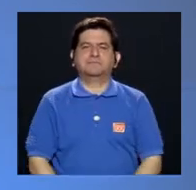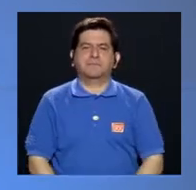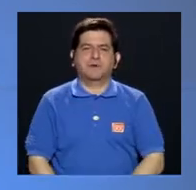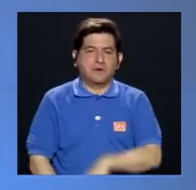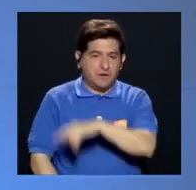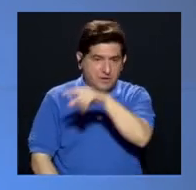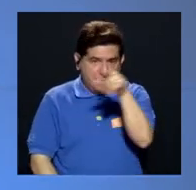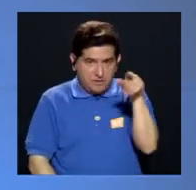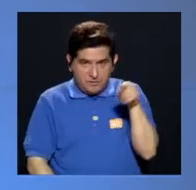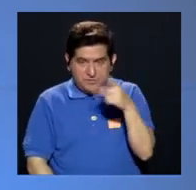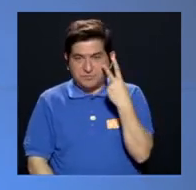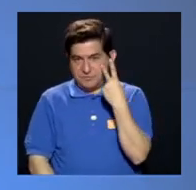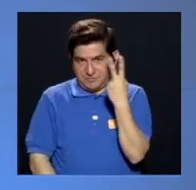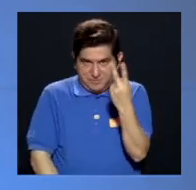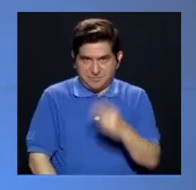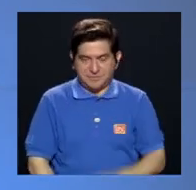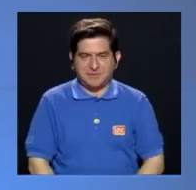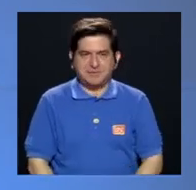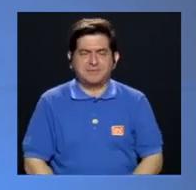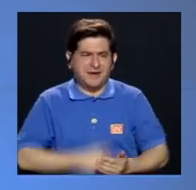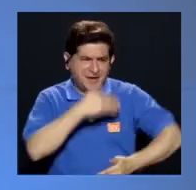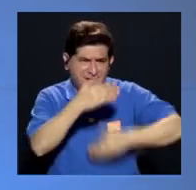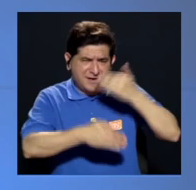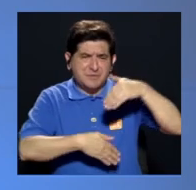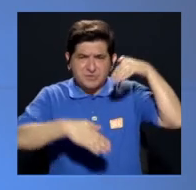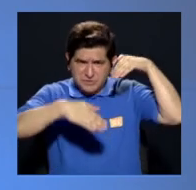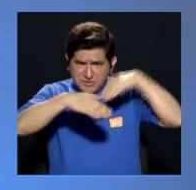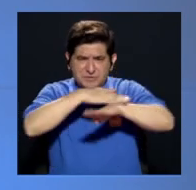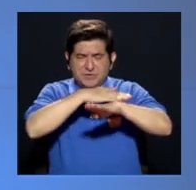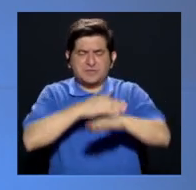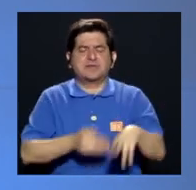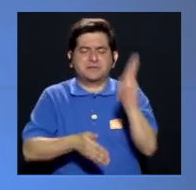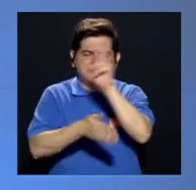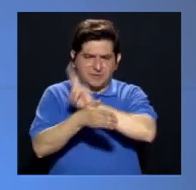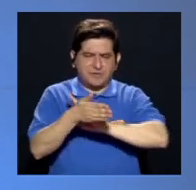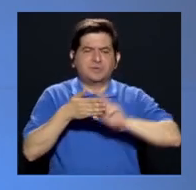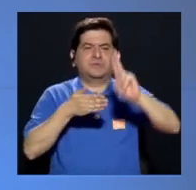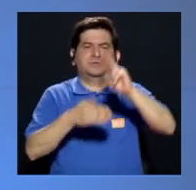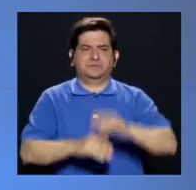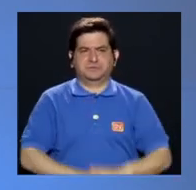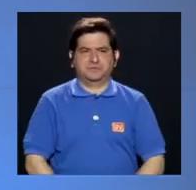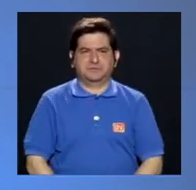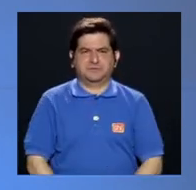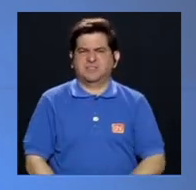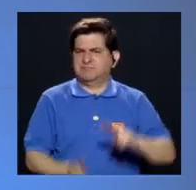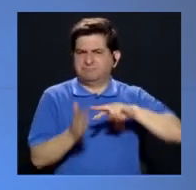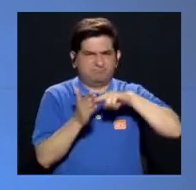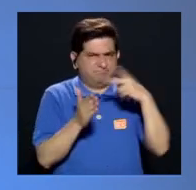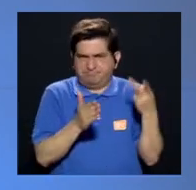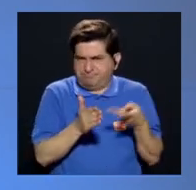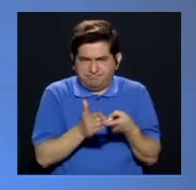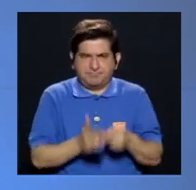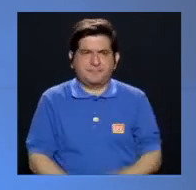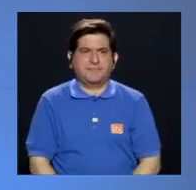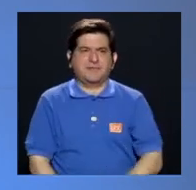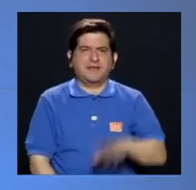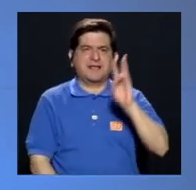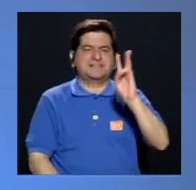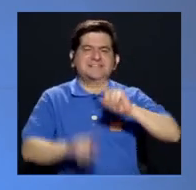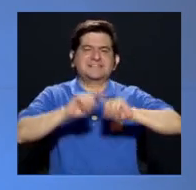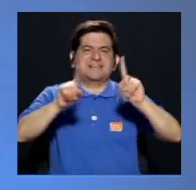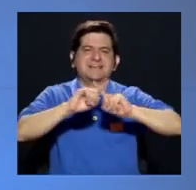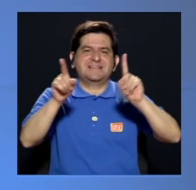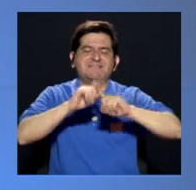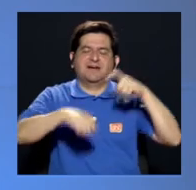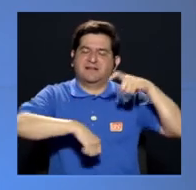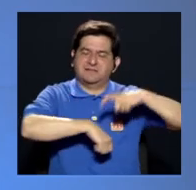Como ustedes pueden ver, el proceso de admisión a nuestra institución consiste de 6